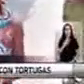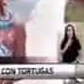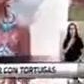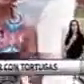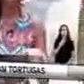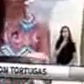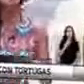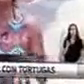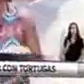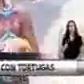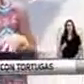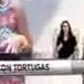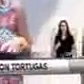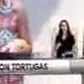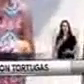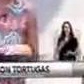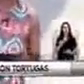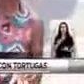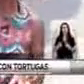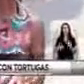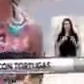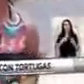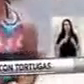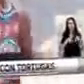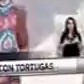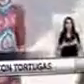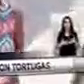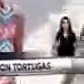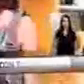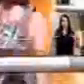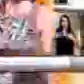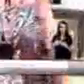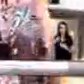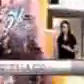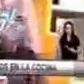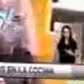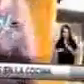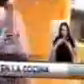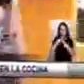ofrecen una fusión de comida americana y mexicana.